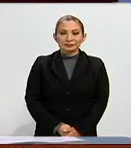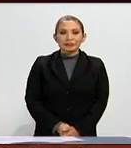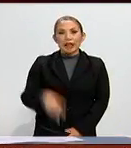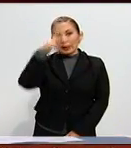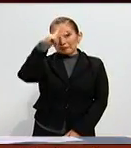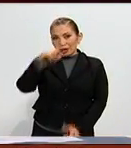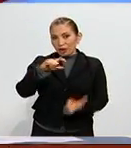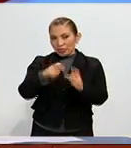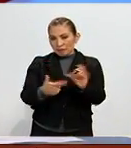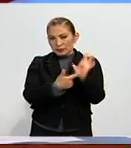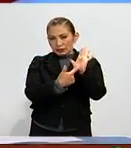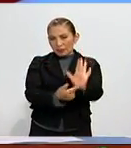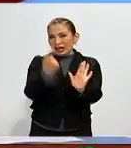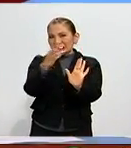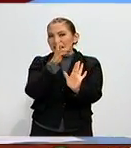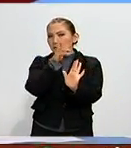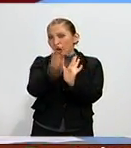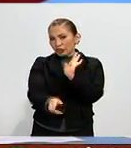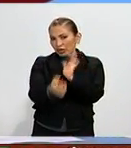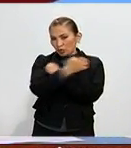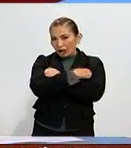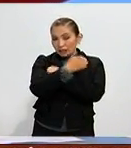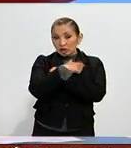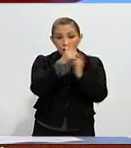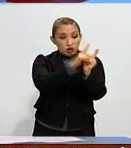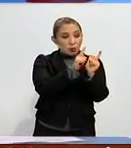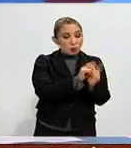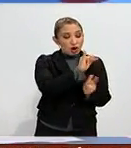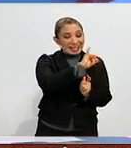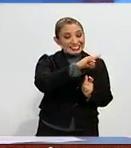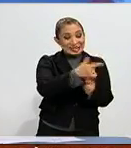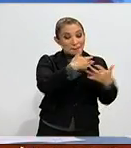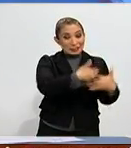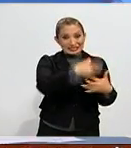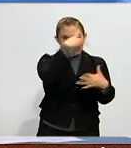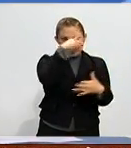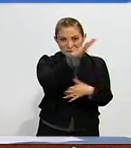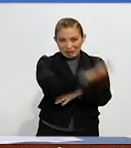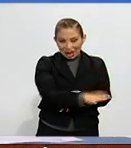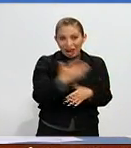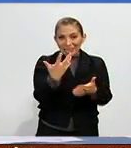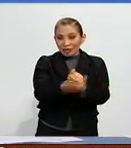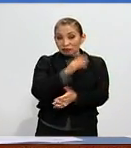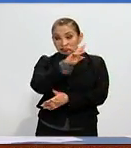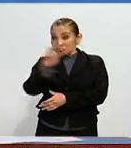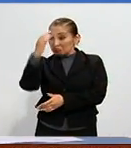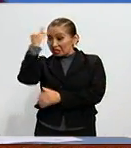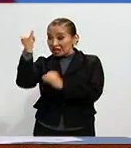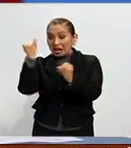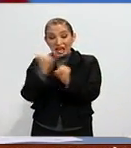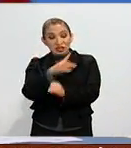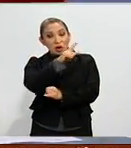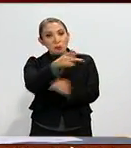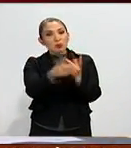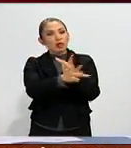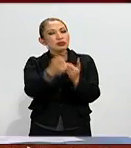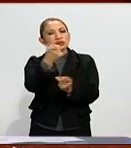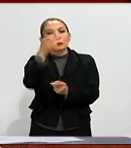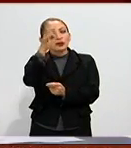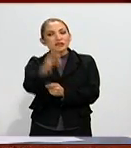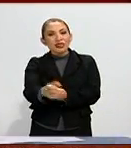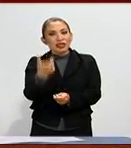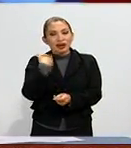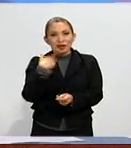En México al Día le presentamos este reportaje educativo. Grupo Ich es una empresa mexicana que se ganó el reconocimiento internacional con un producto